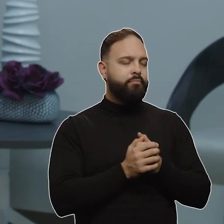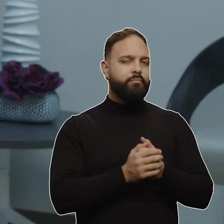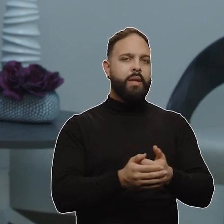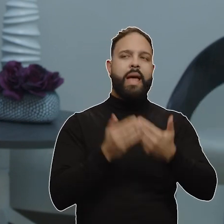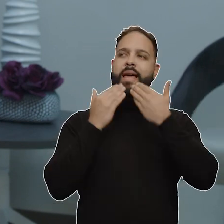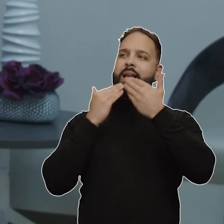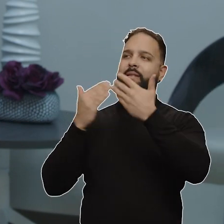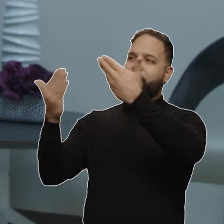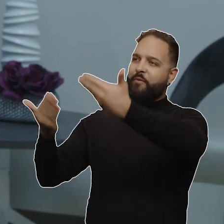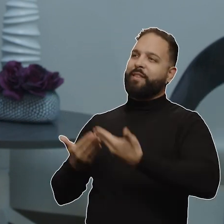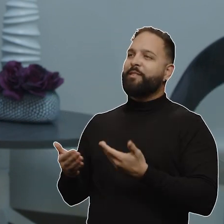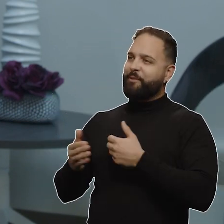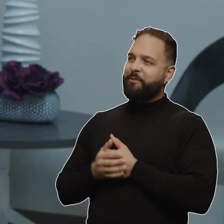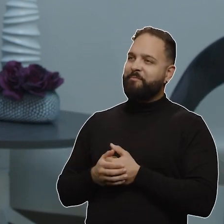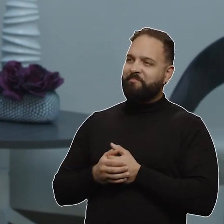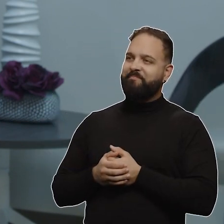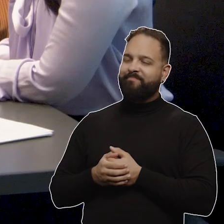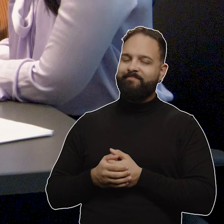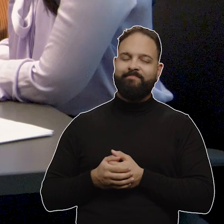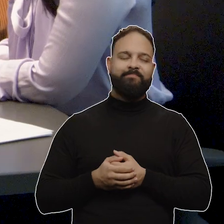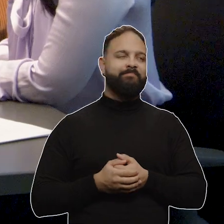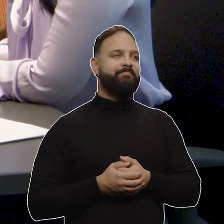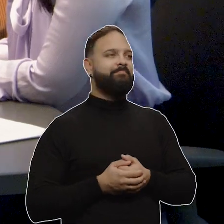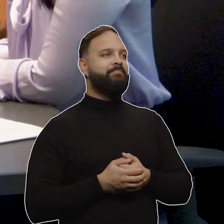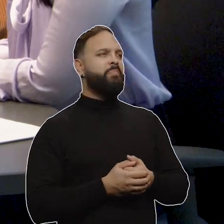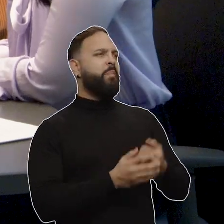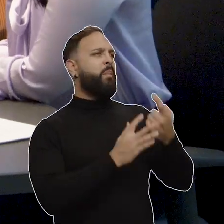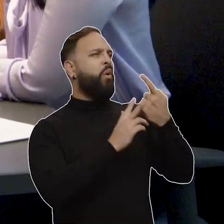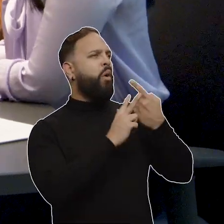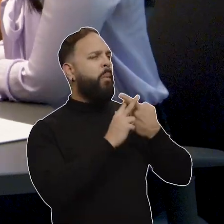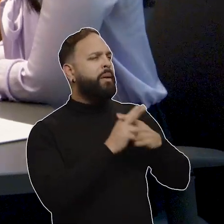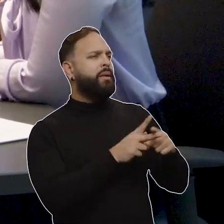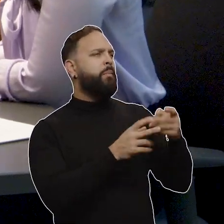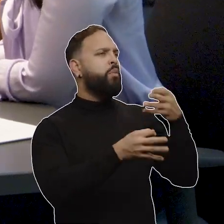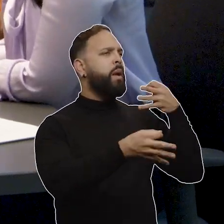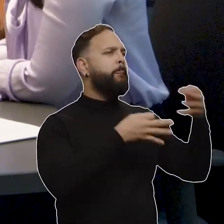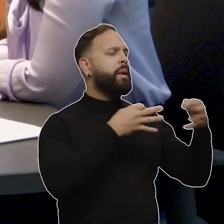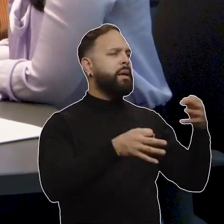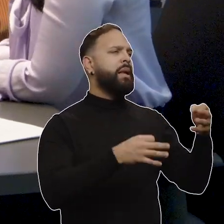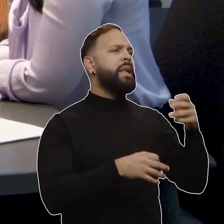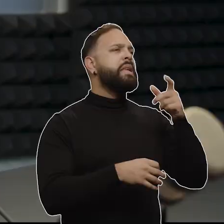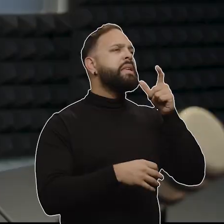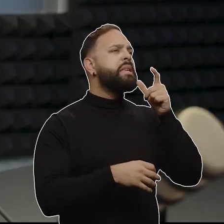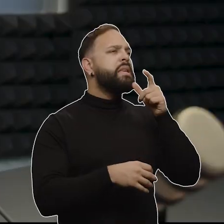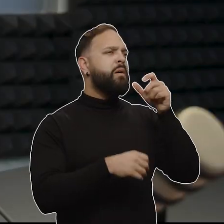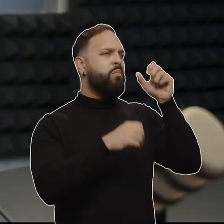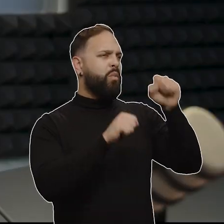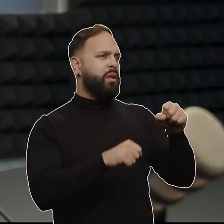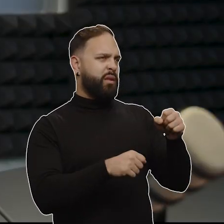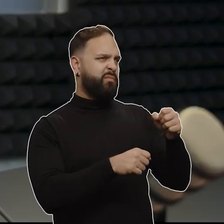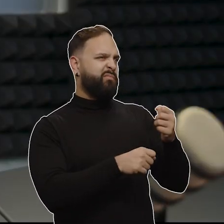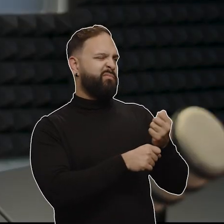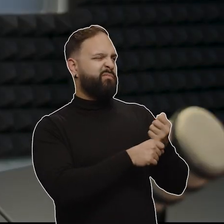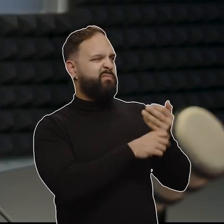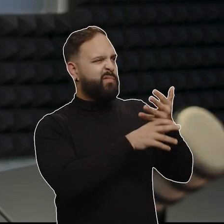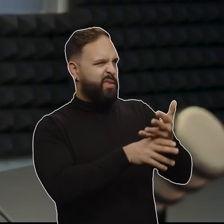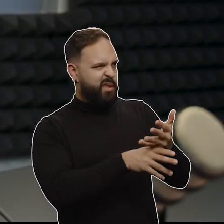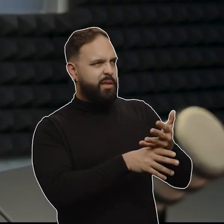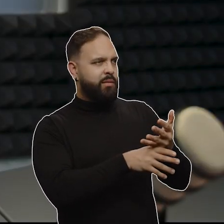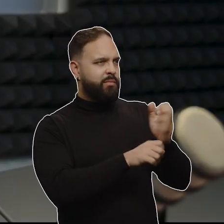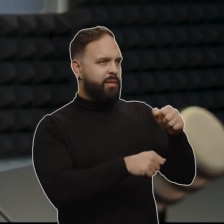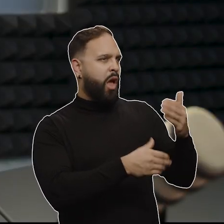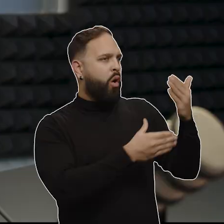por acompañarnos. Gracias por la invitación. Comencemos, jueza, por explicar quiénes pueden ser víctimas de